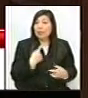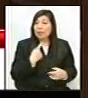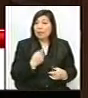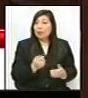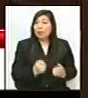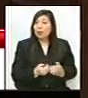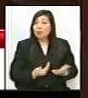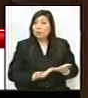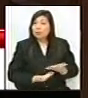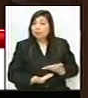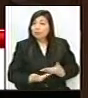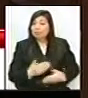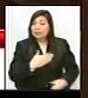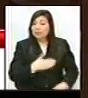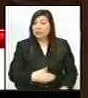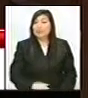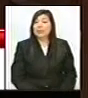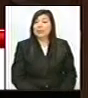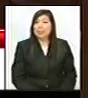como tráfico de influencias.